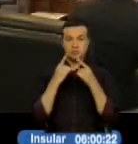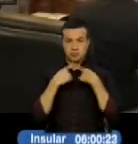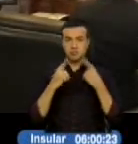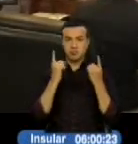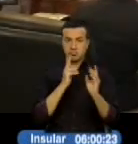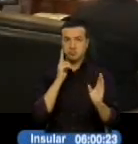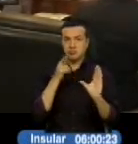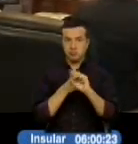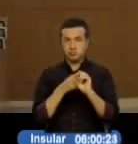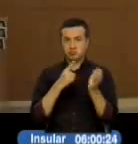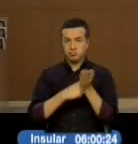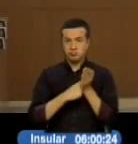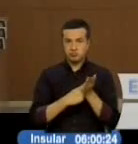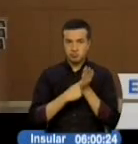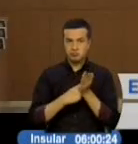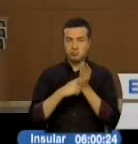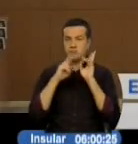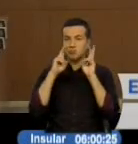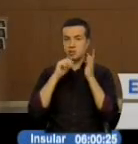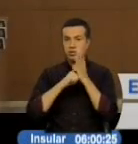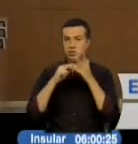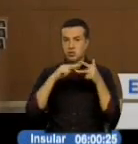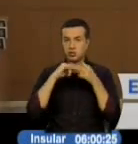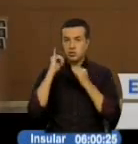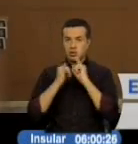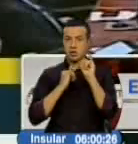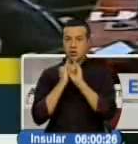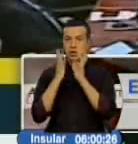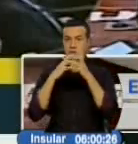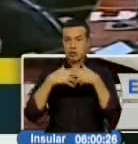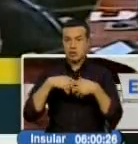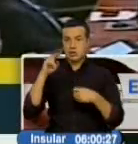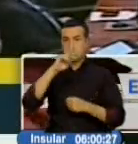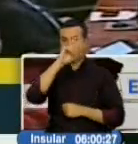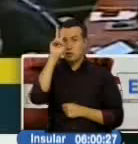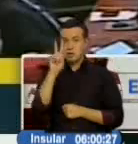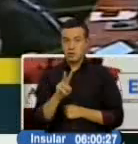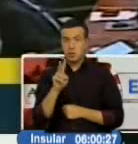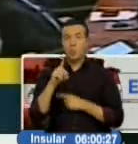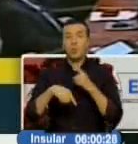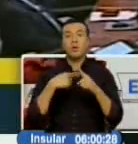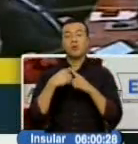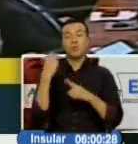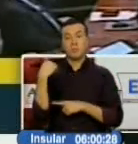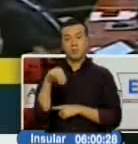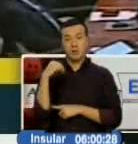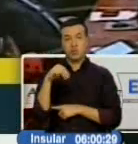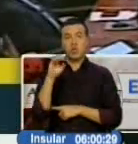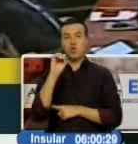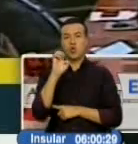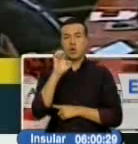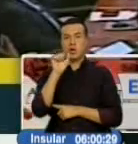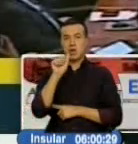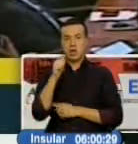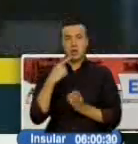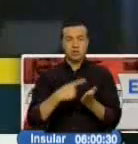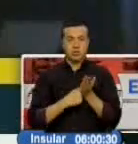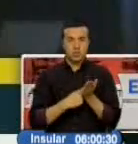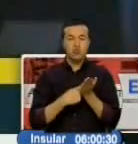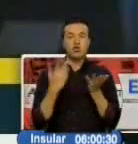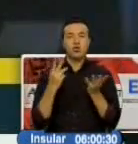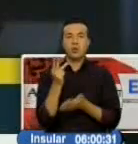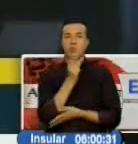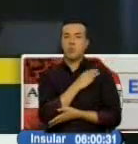su asistencia a la reunión de consulta de cancilleres sobre la crisis de Venezuela, que se realizará este miércoles en la Organización de Estados Americanos en